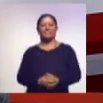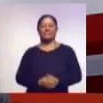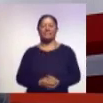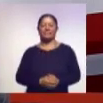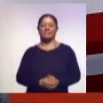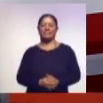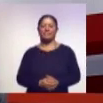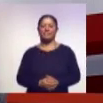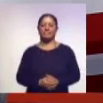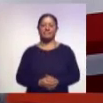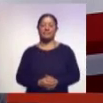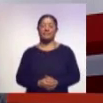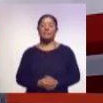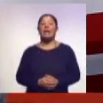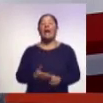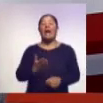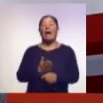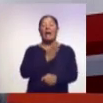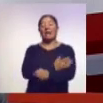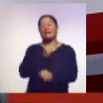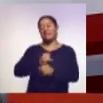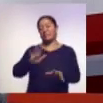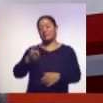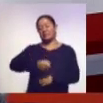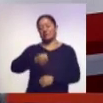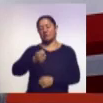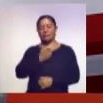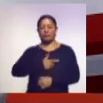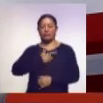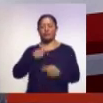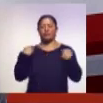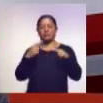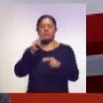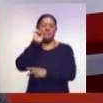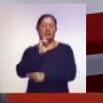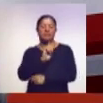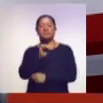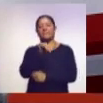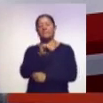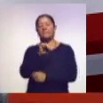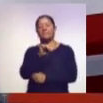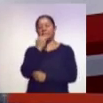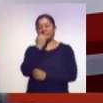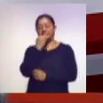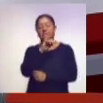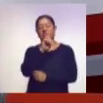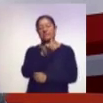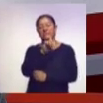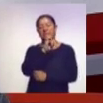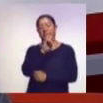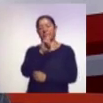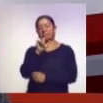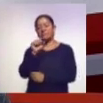Antes de ir a la información, saludo con mucho gusto a la maestra Miroslava Amador, quien es intérprete en lengua de señas